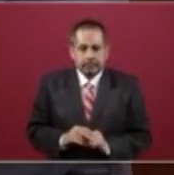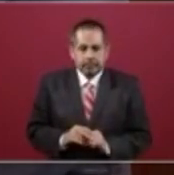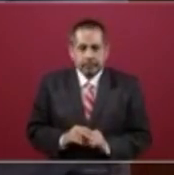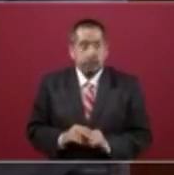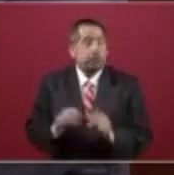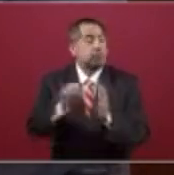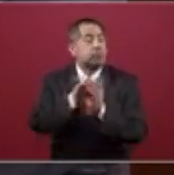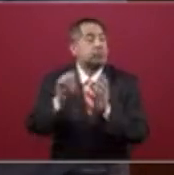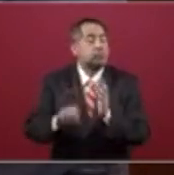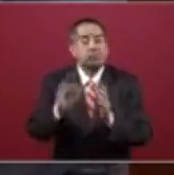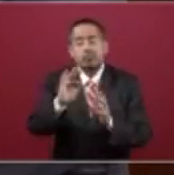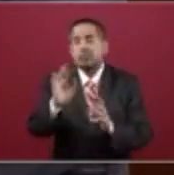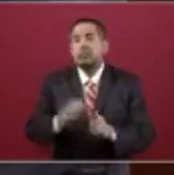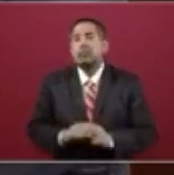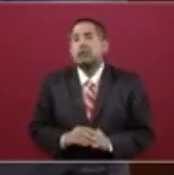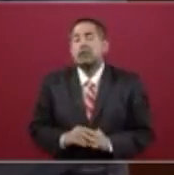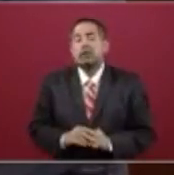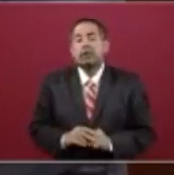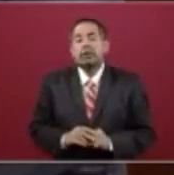Por ejemplo,